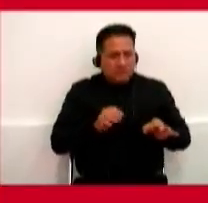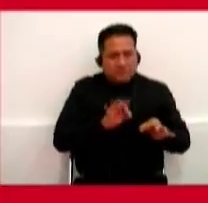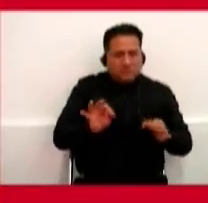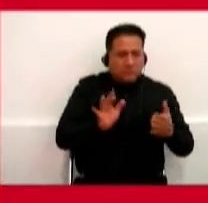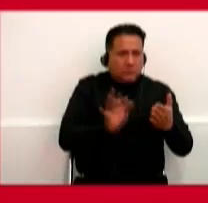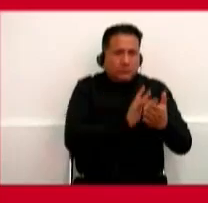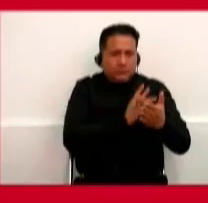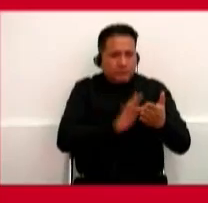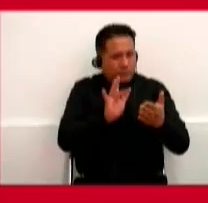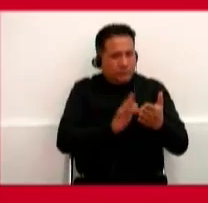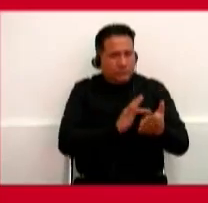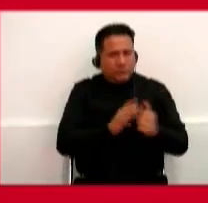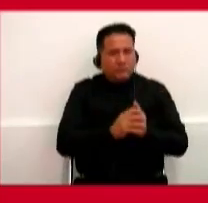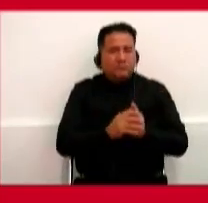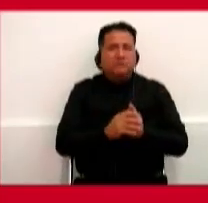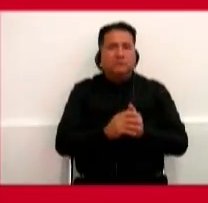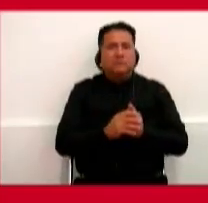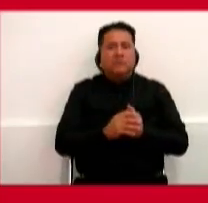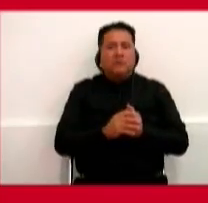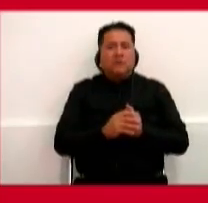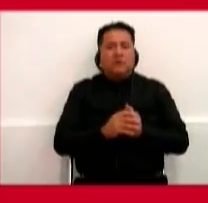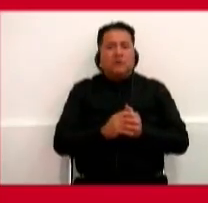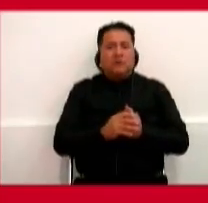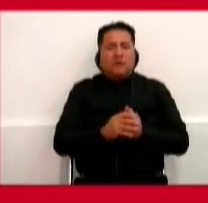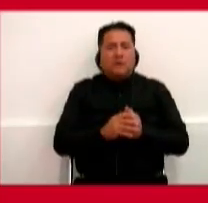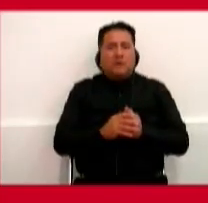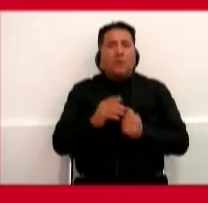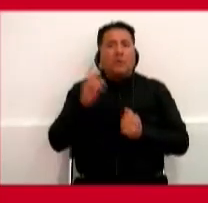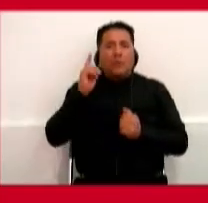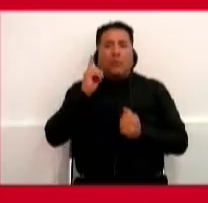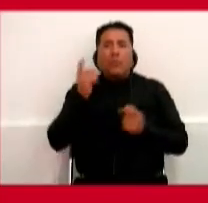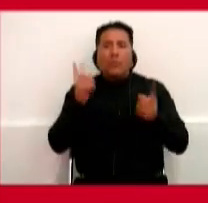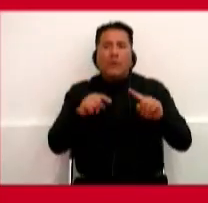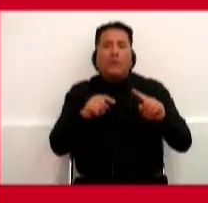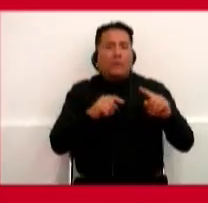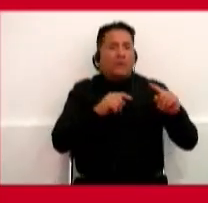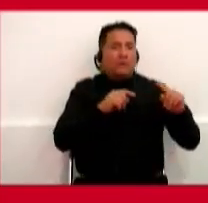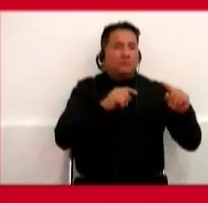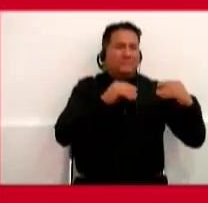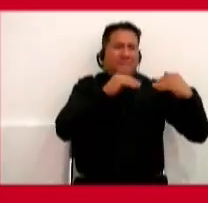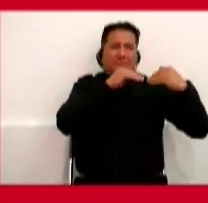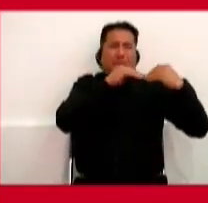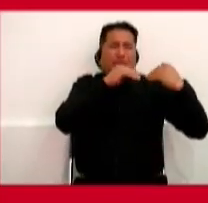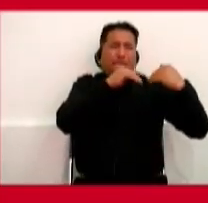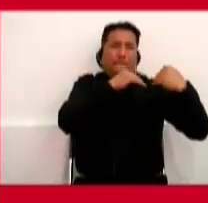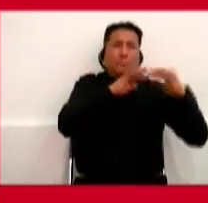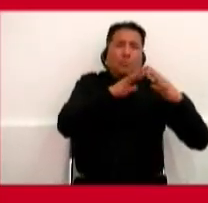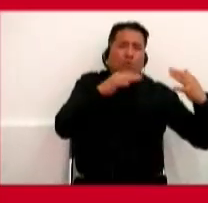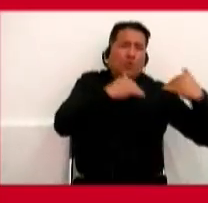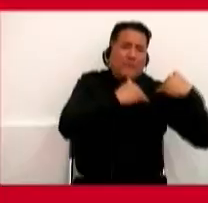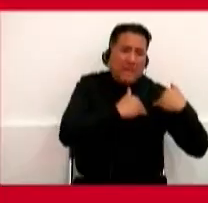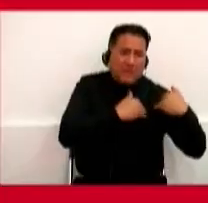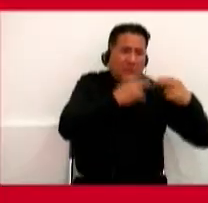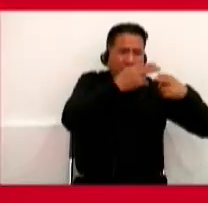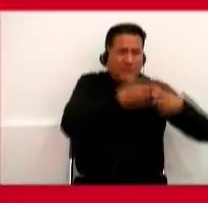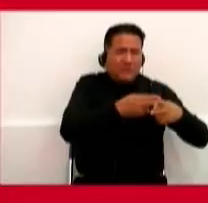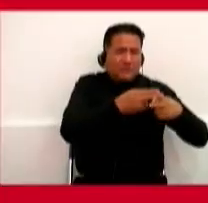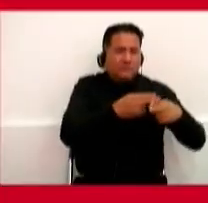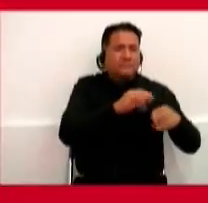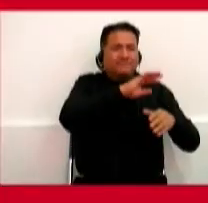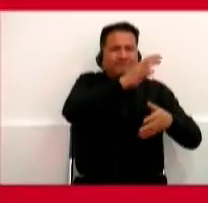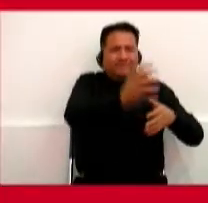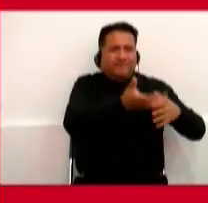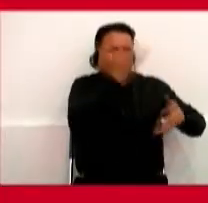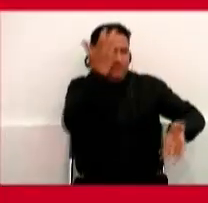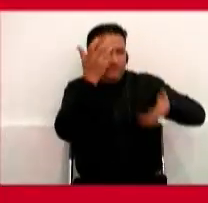por eso es que tenemos la política de sobrecarga, de descargar cuando nosotros tenemos cargas mayores a 406 toneladas.